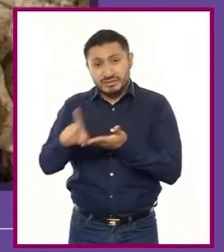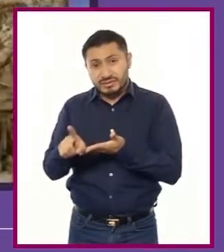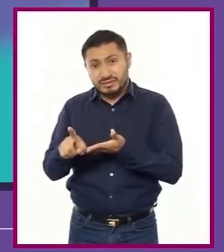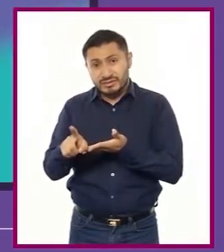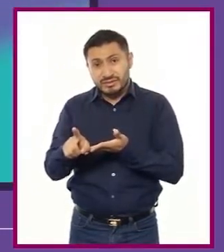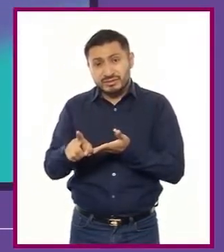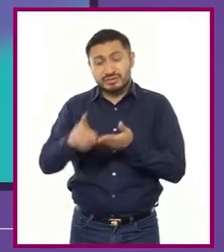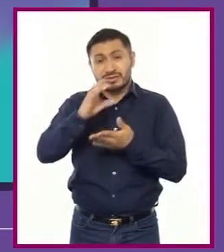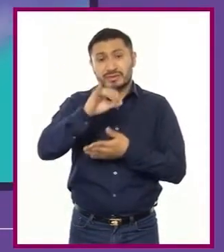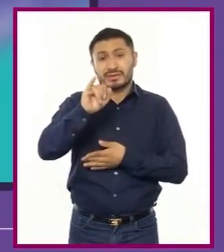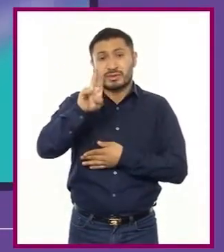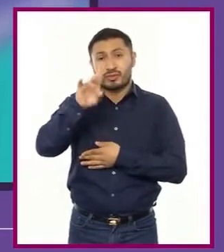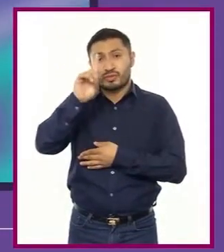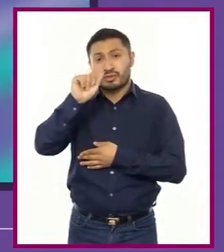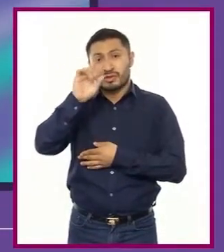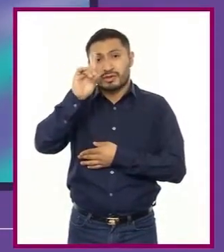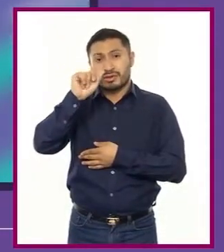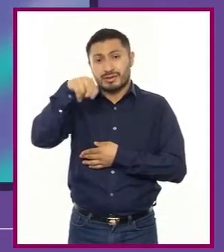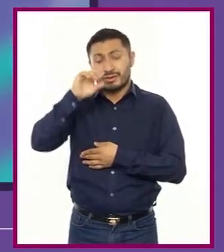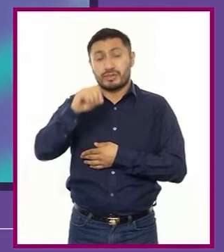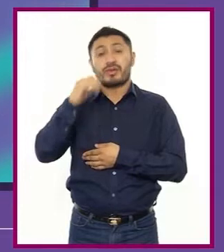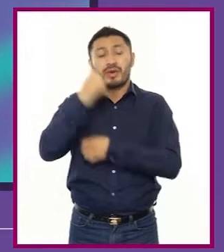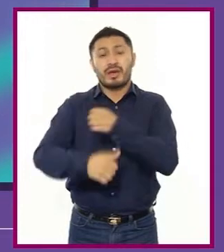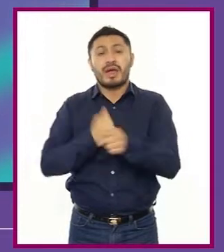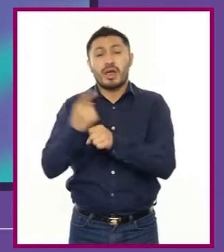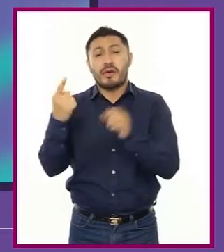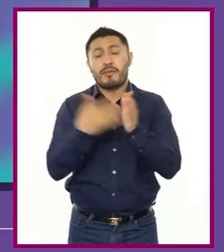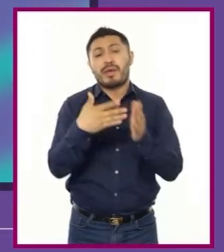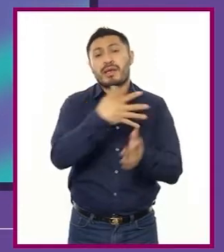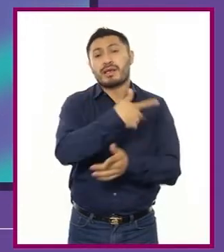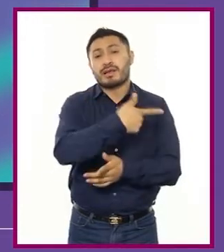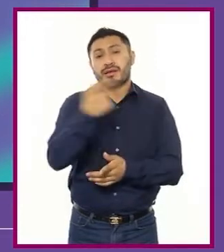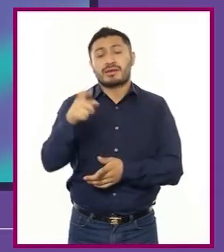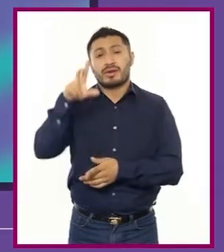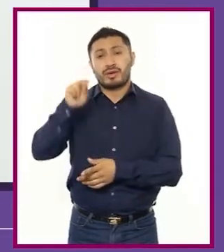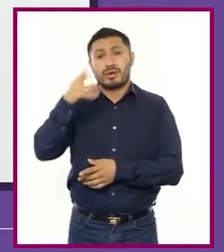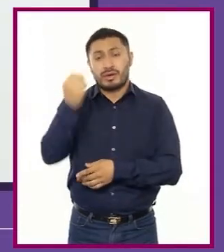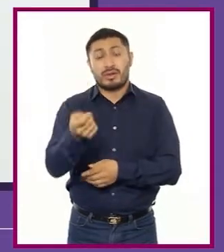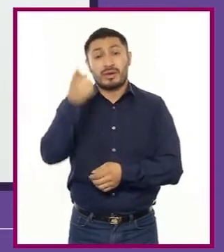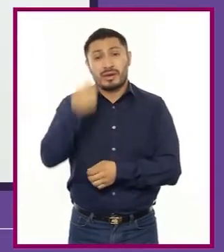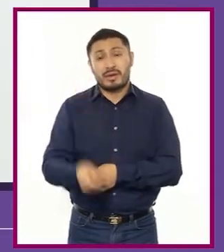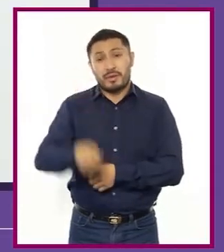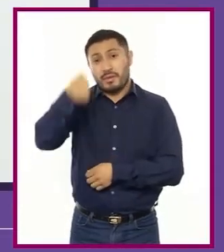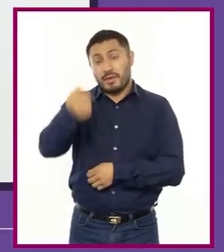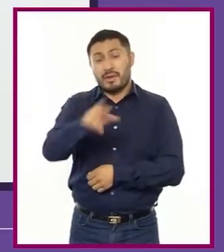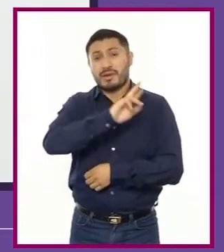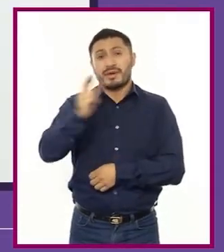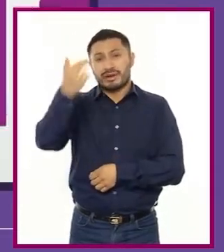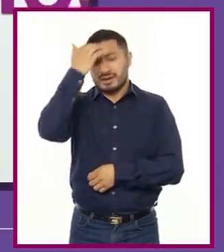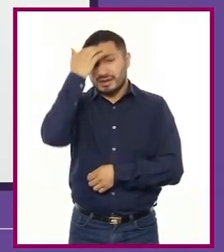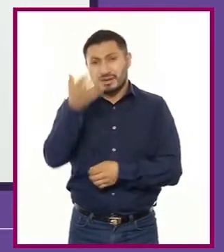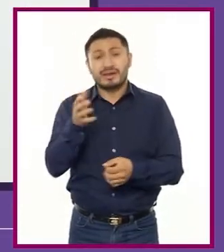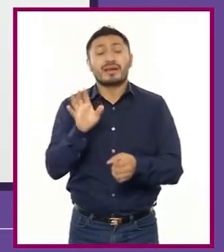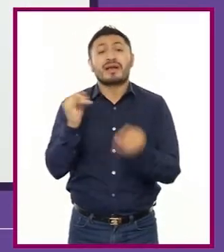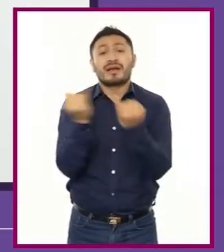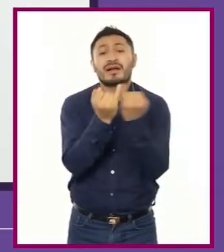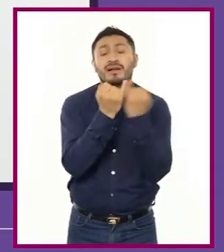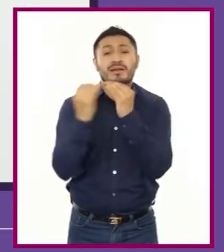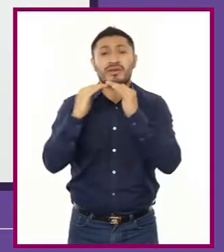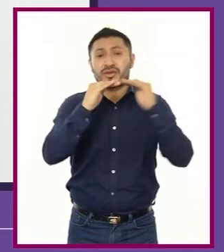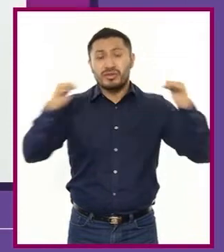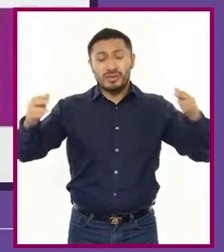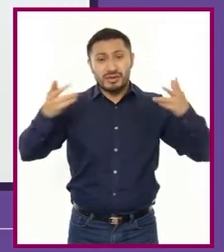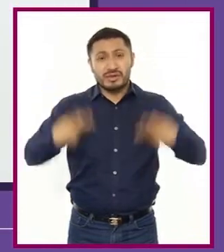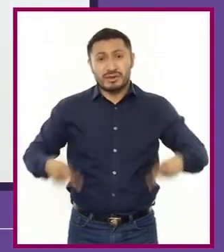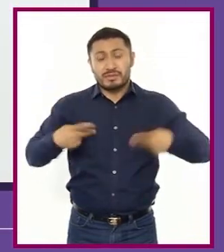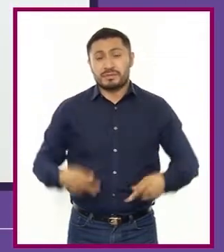del Ciudadano en 1789. Esta declaración por primera vez reconoce la igualdad de todos los ciudadanos